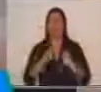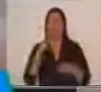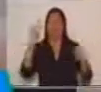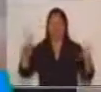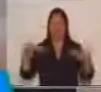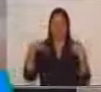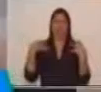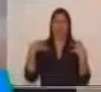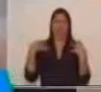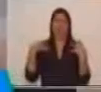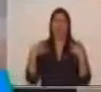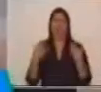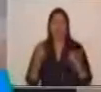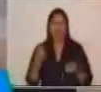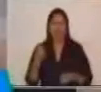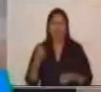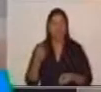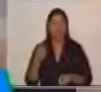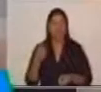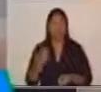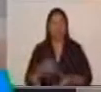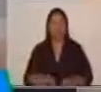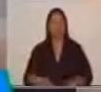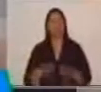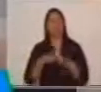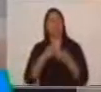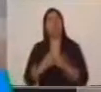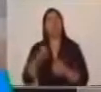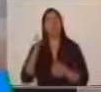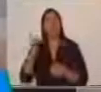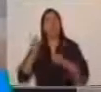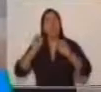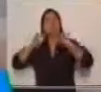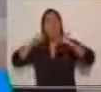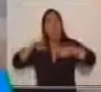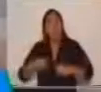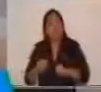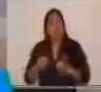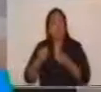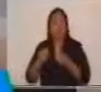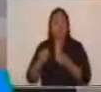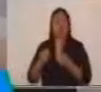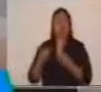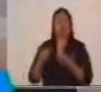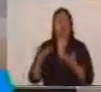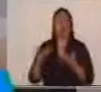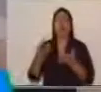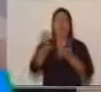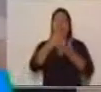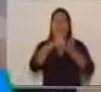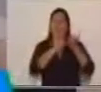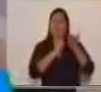a escribir en forma de diálogo y le coloque, por ejemplo, Juan, dos puntos,